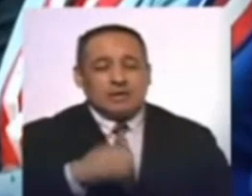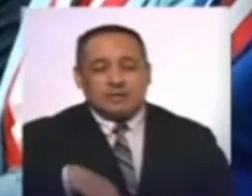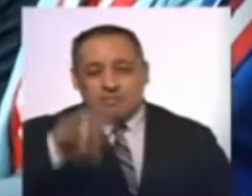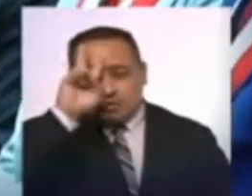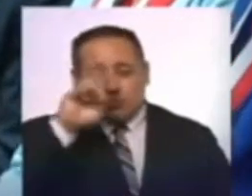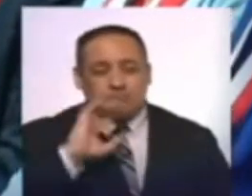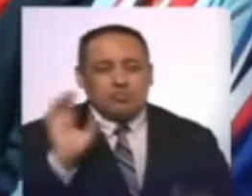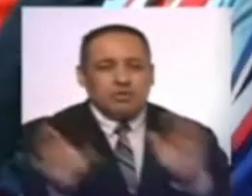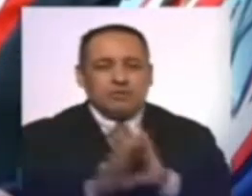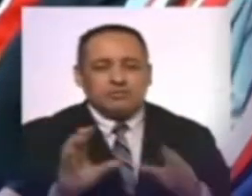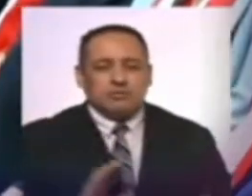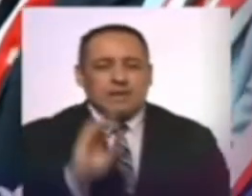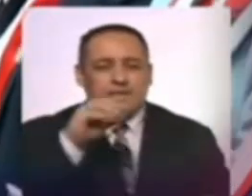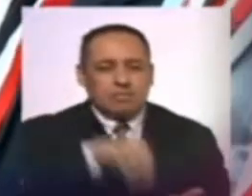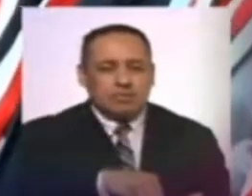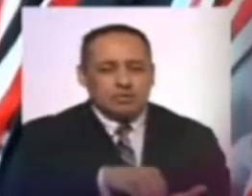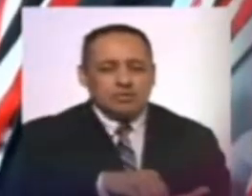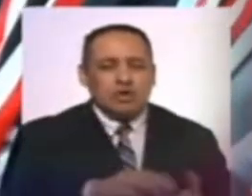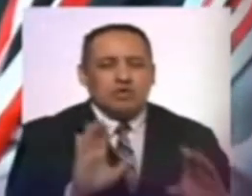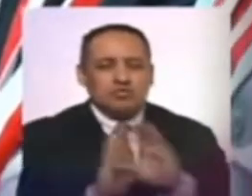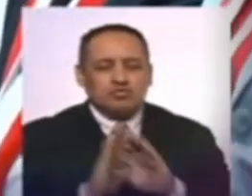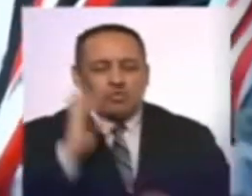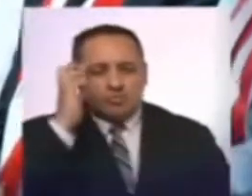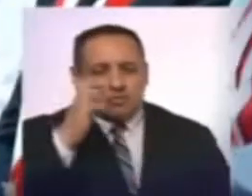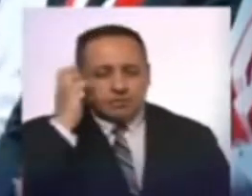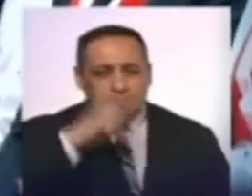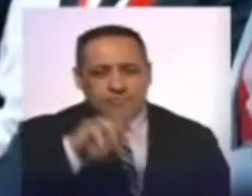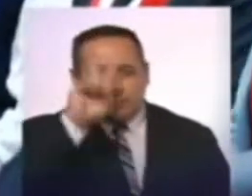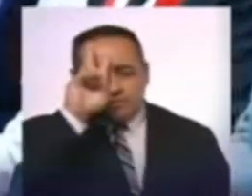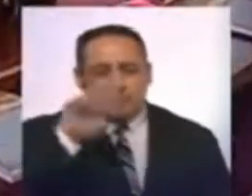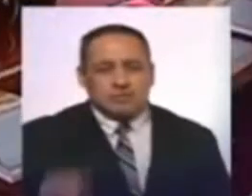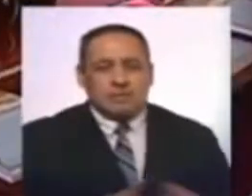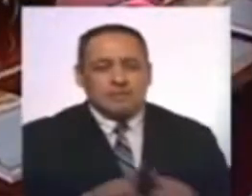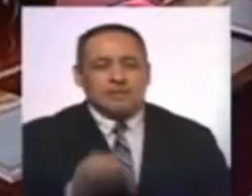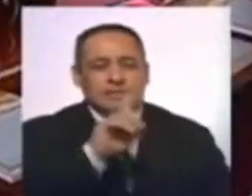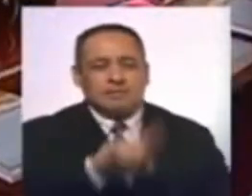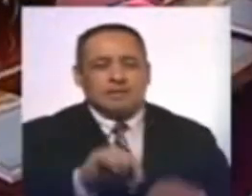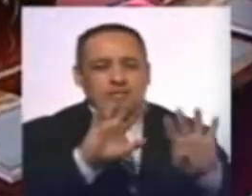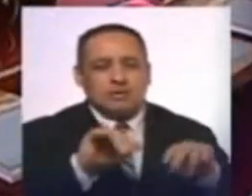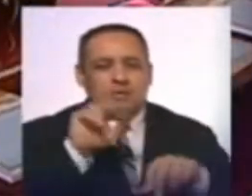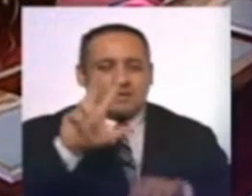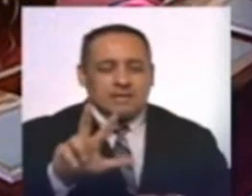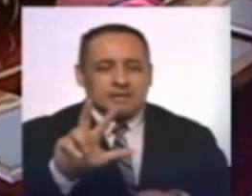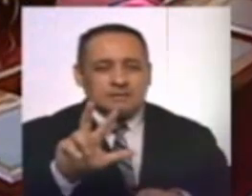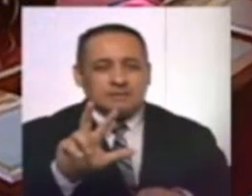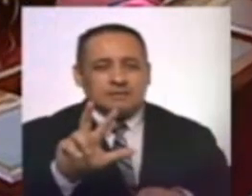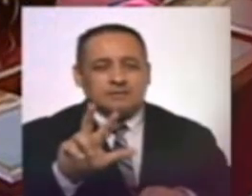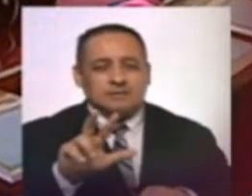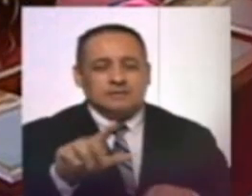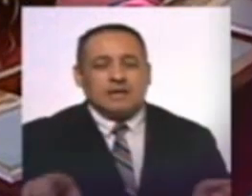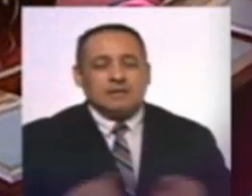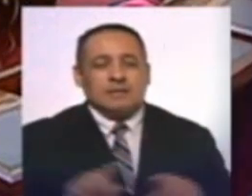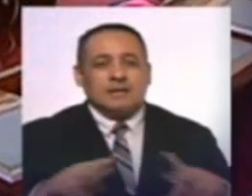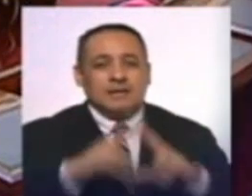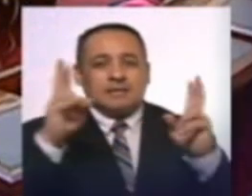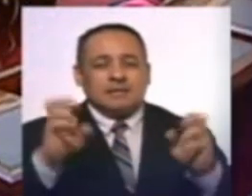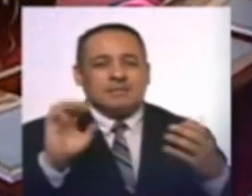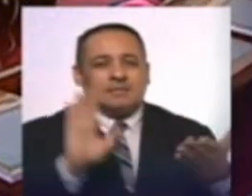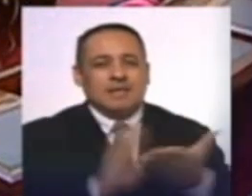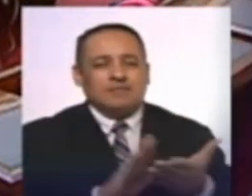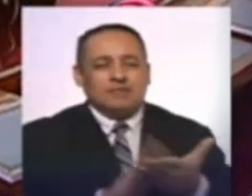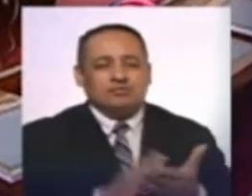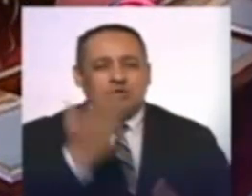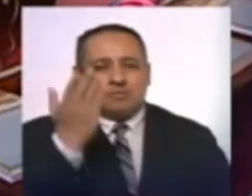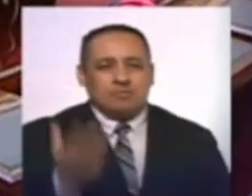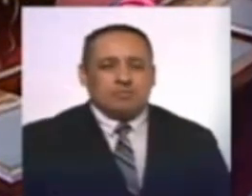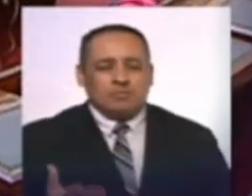entender el mundo del siglo XXI. Es así que en nuestro país se ha incorporado a la Constitución